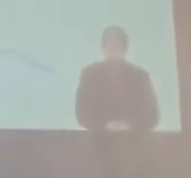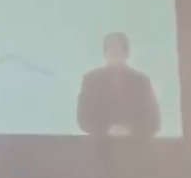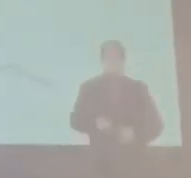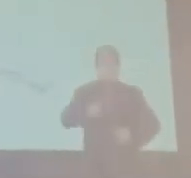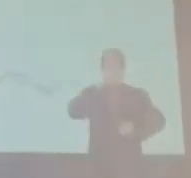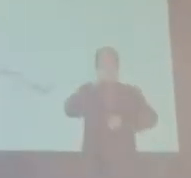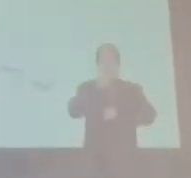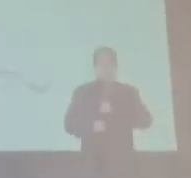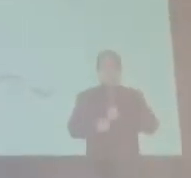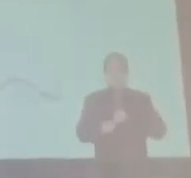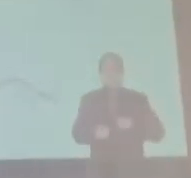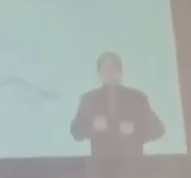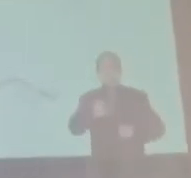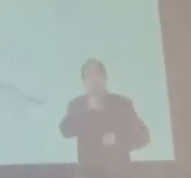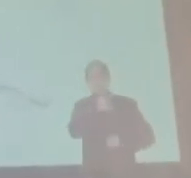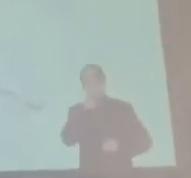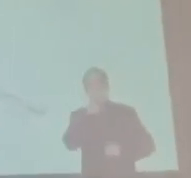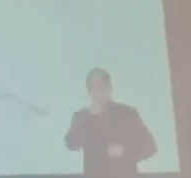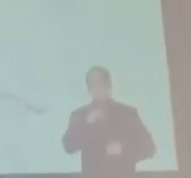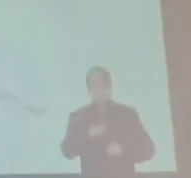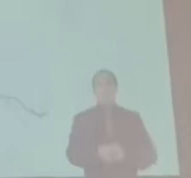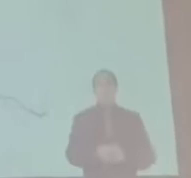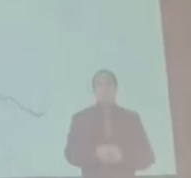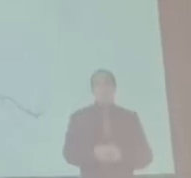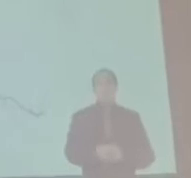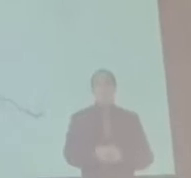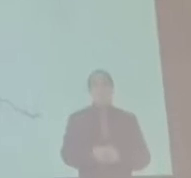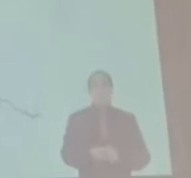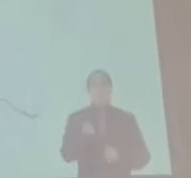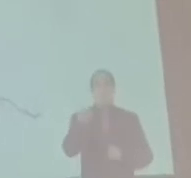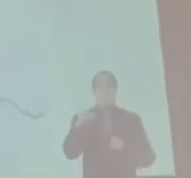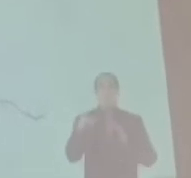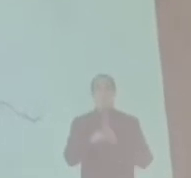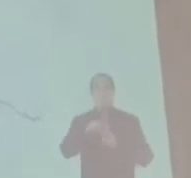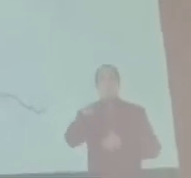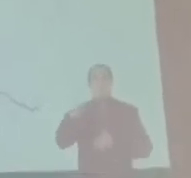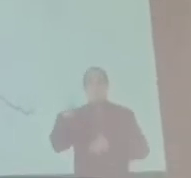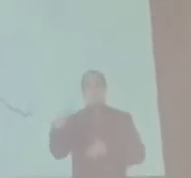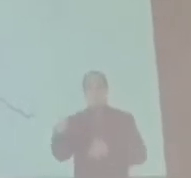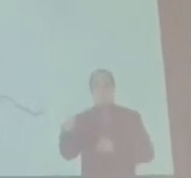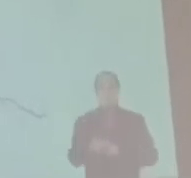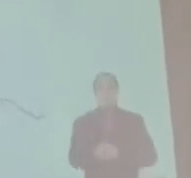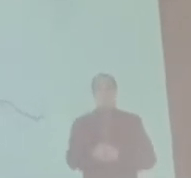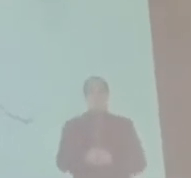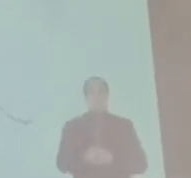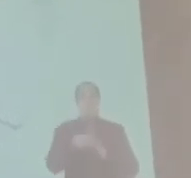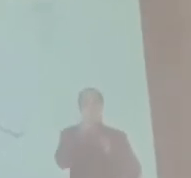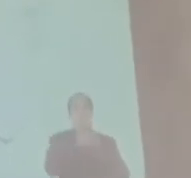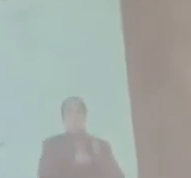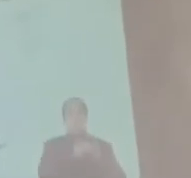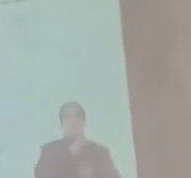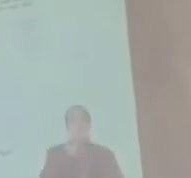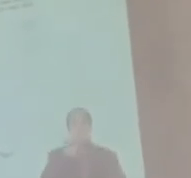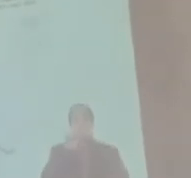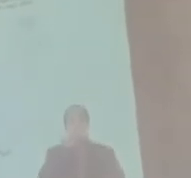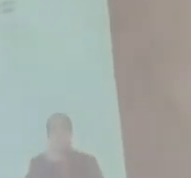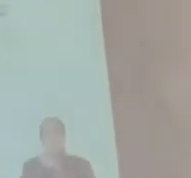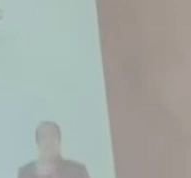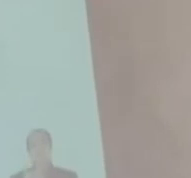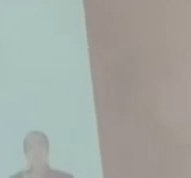Lesiones dolosas por disparo de arma de fuego de 1.108 a 466,